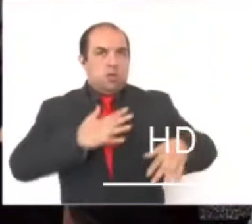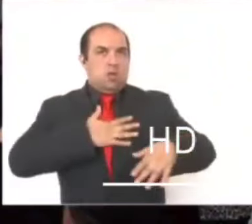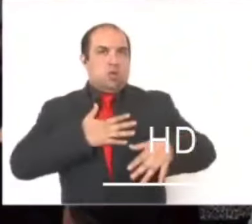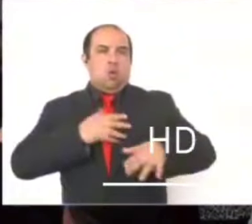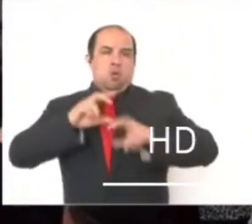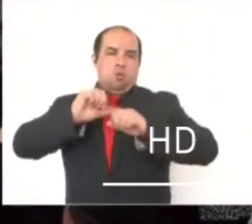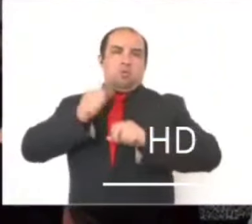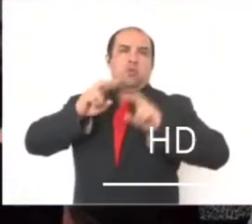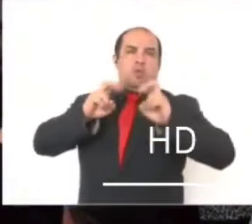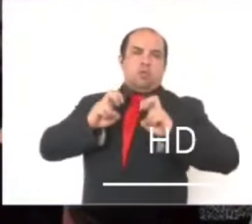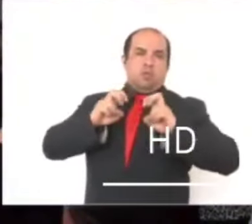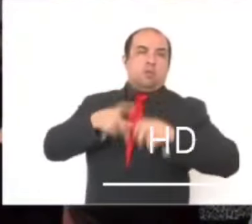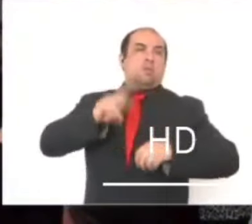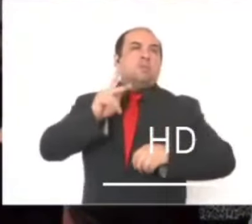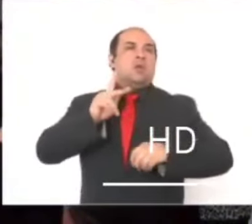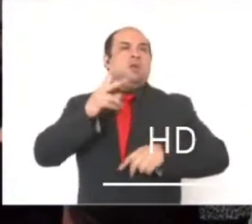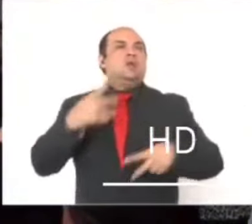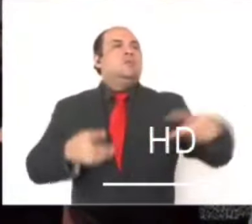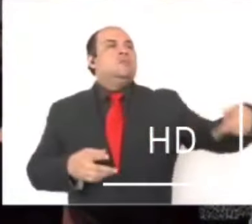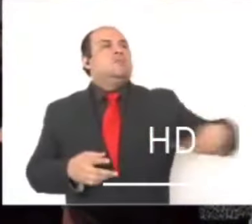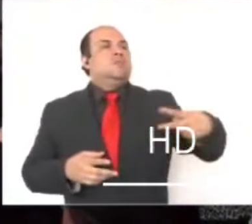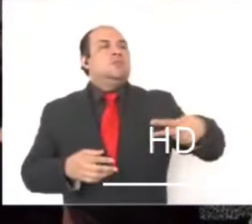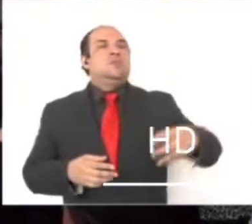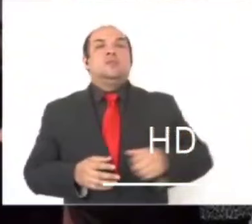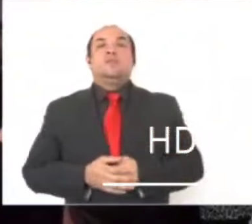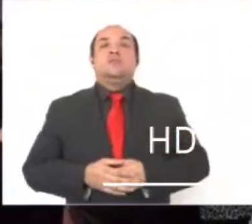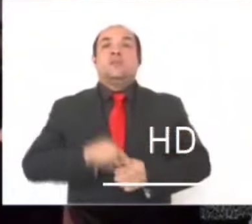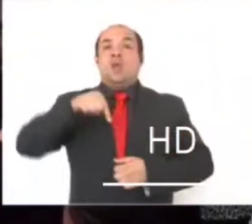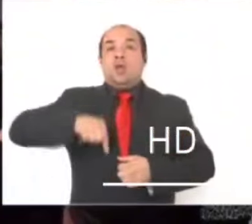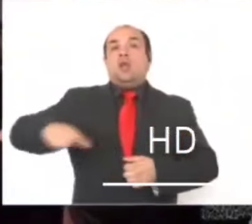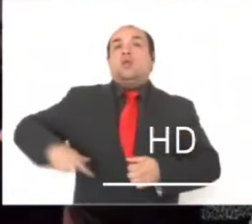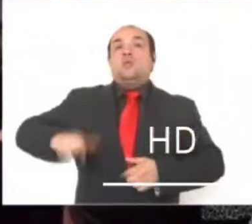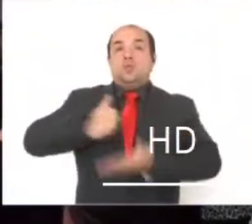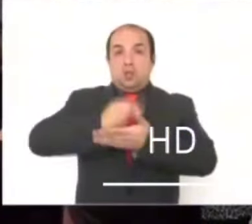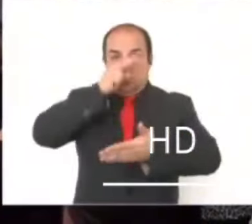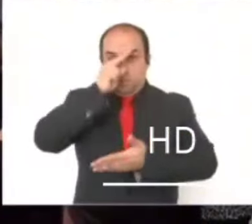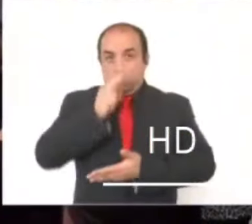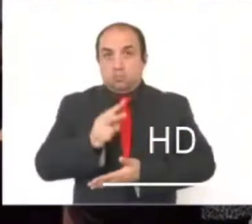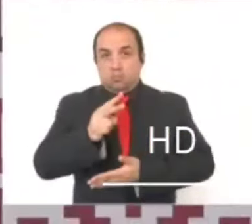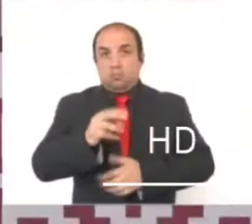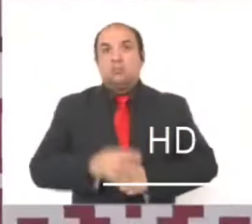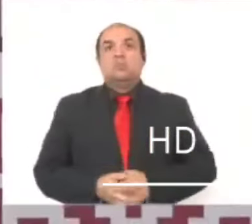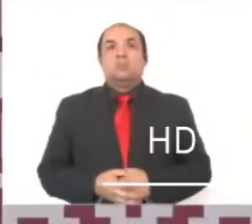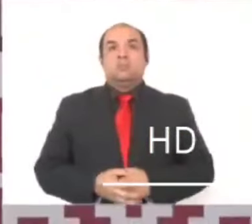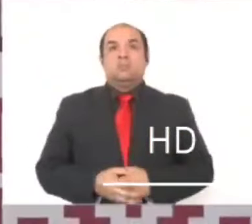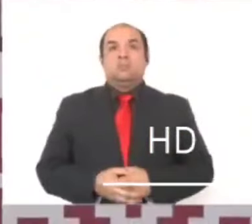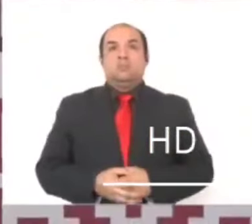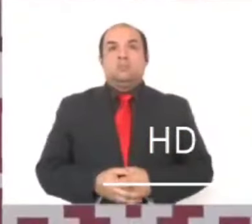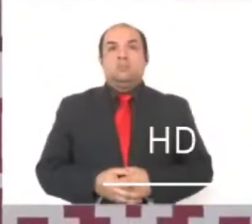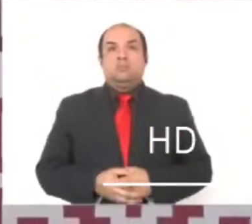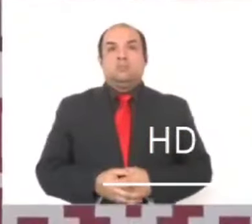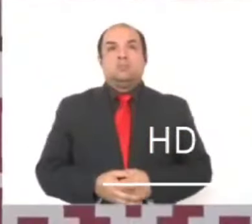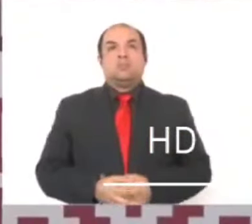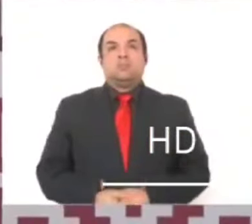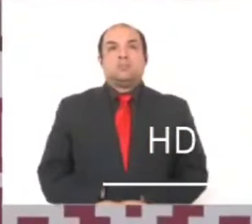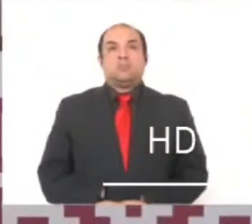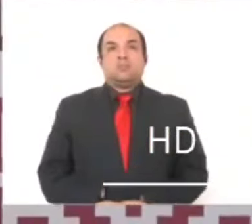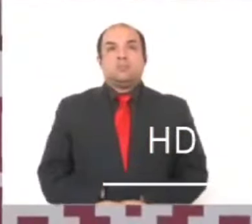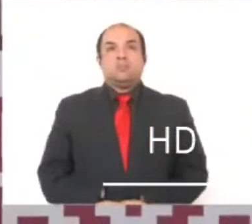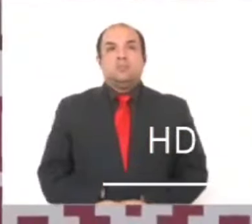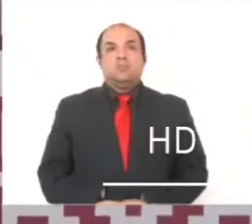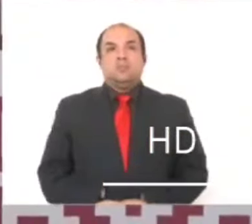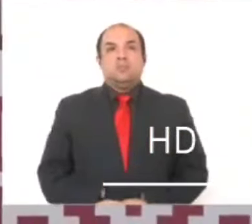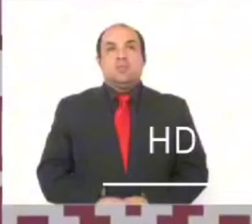iba por otro tema, pero me preguntaron si el gobierno de la ciudad tendría apertura